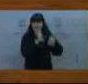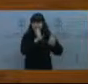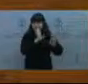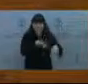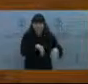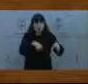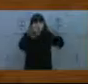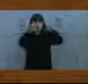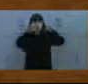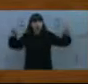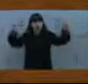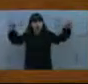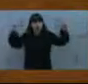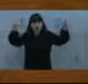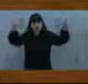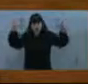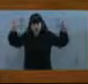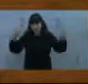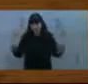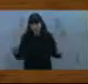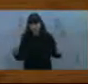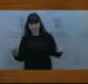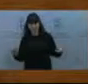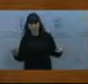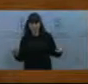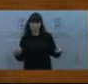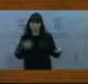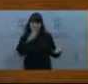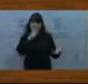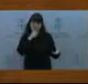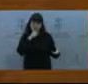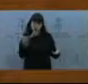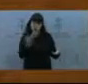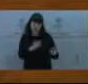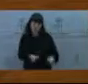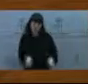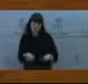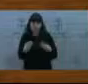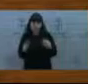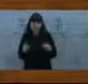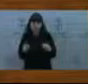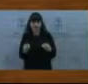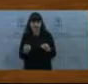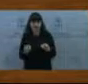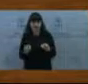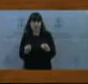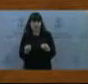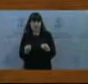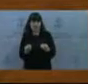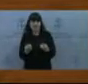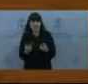Yo les recomendaría que la renovase, pero que no se compromete como se comprometen los gobiernos, que